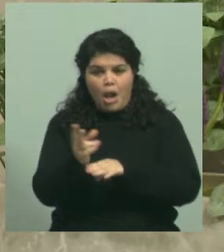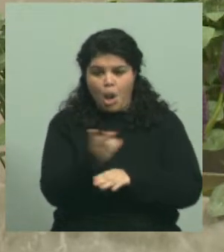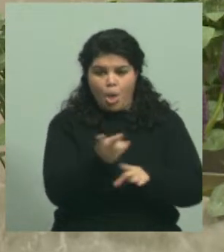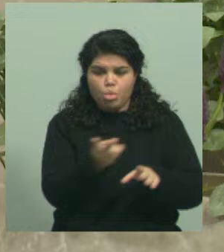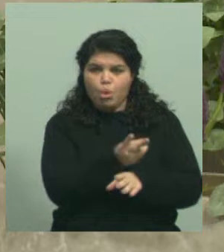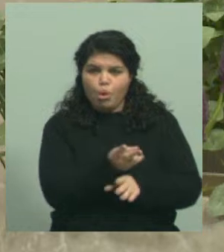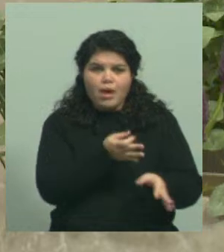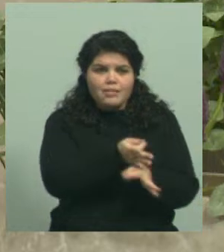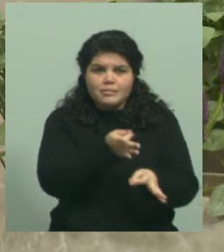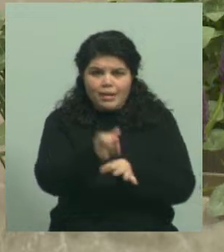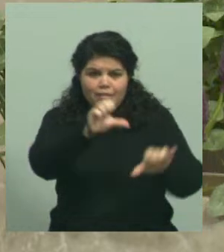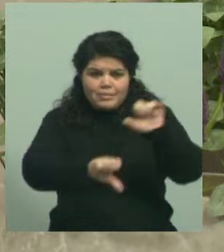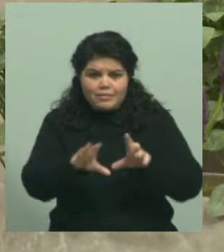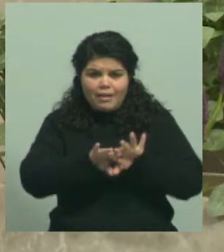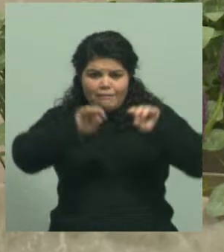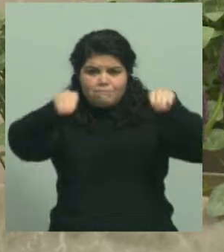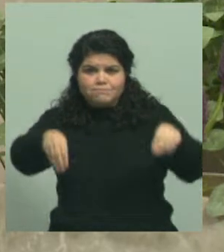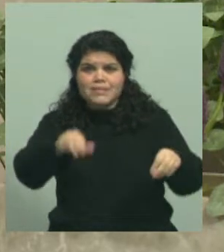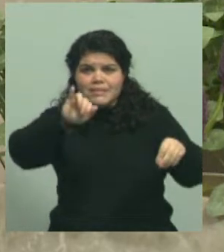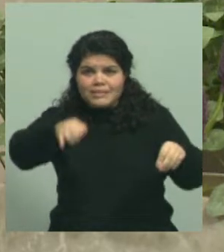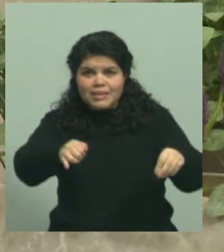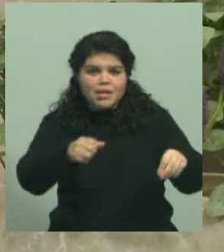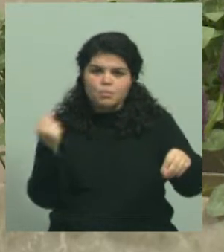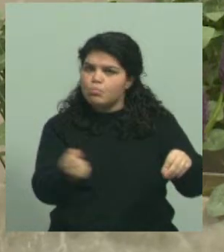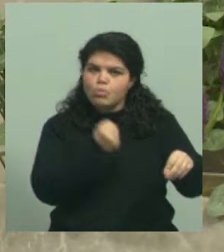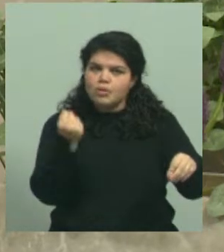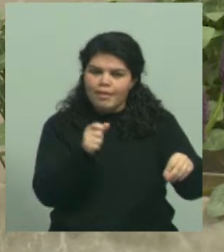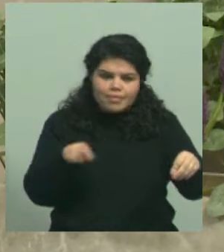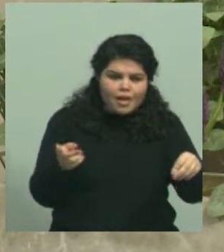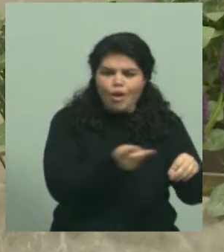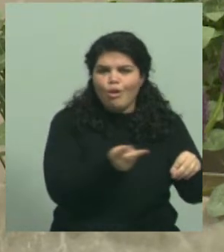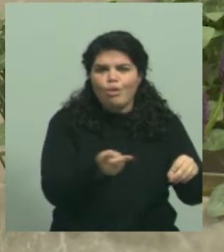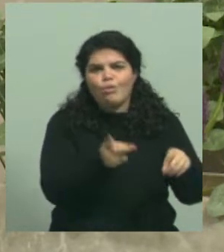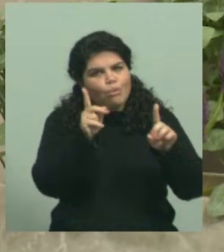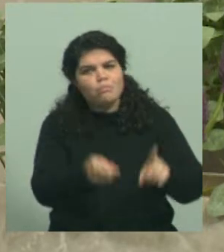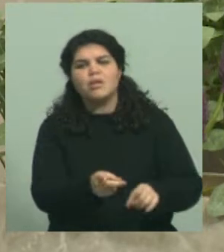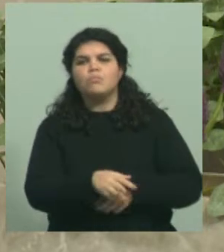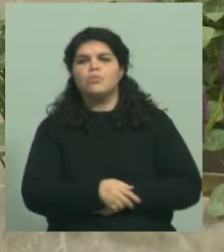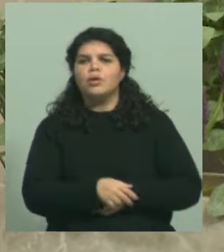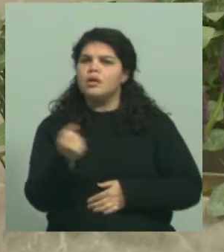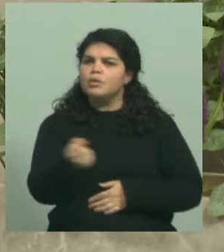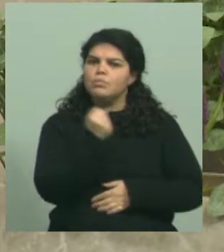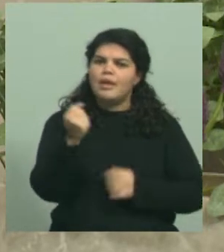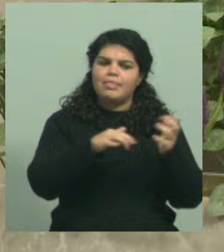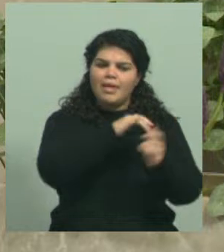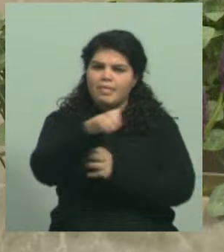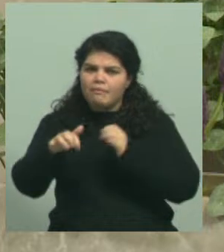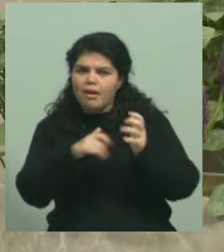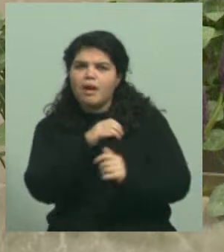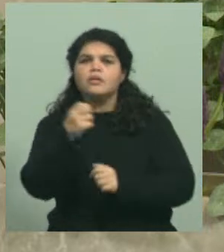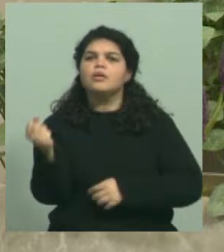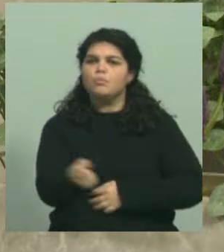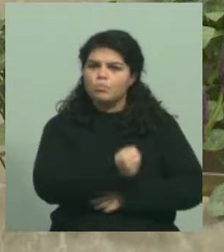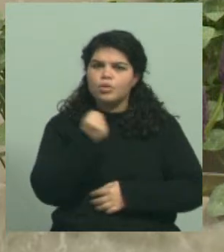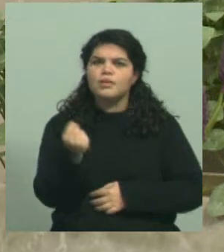contexto, digamos, nos pareció súper importante recuperar ciertos espacios de debate y de contextualización de la ciencia, ¿no? Creo que